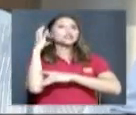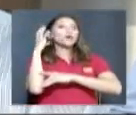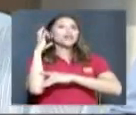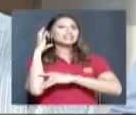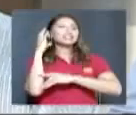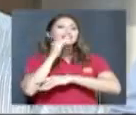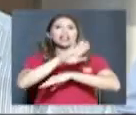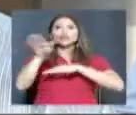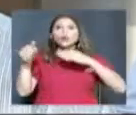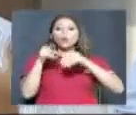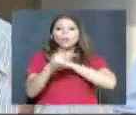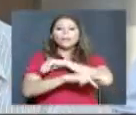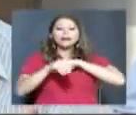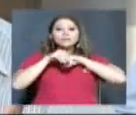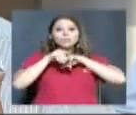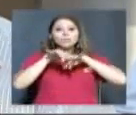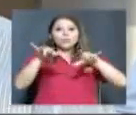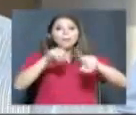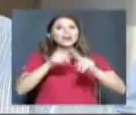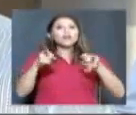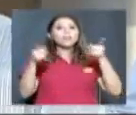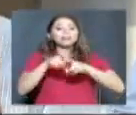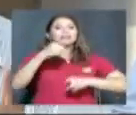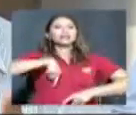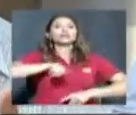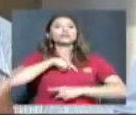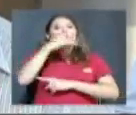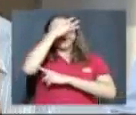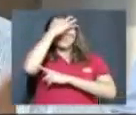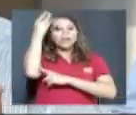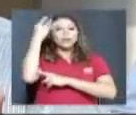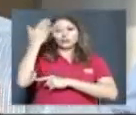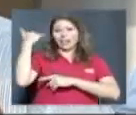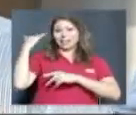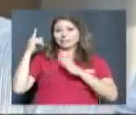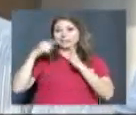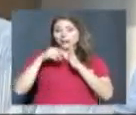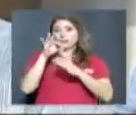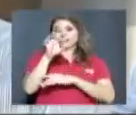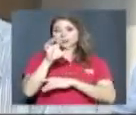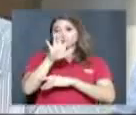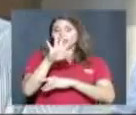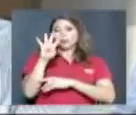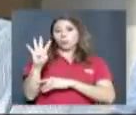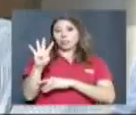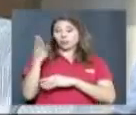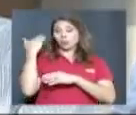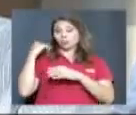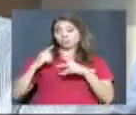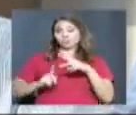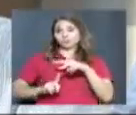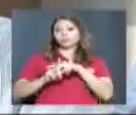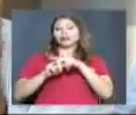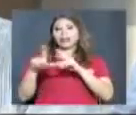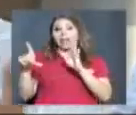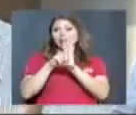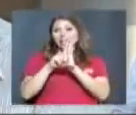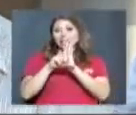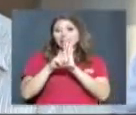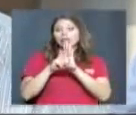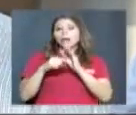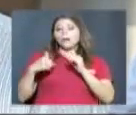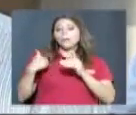Lo que pasa es que también nos olvidamos que cuando nace la ley en 1954, poco estaba naciendo, a los pocos meses o